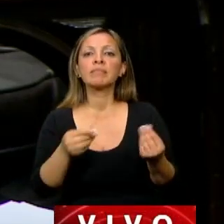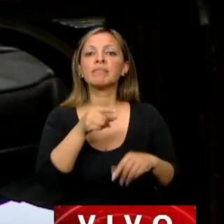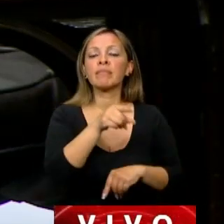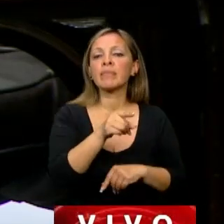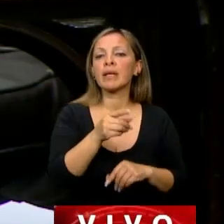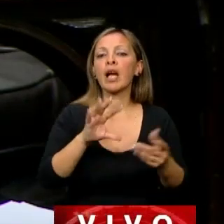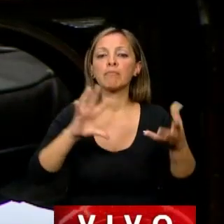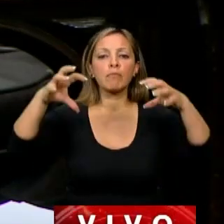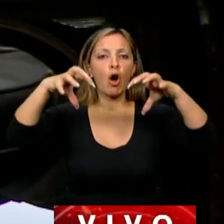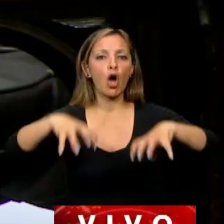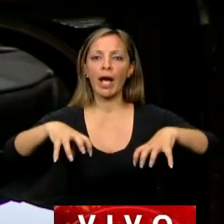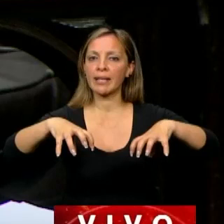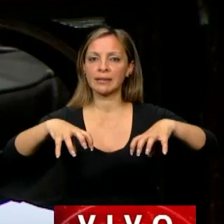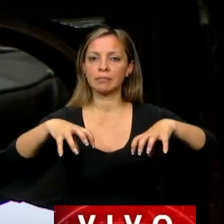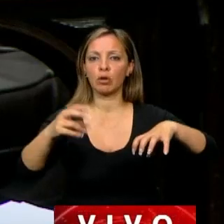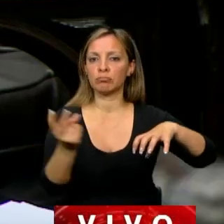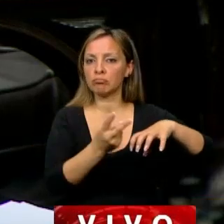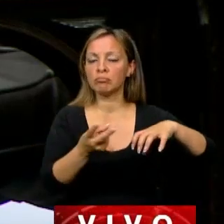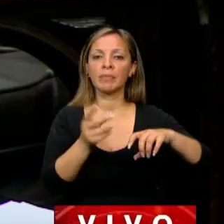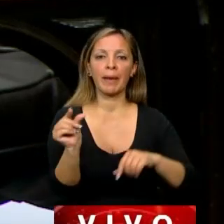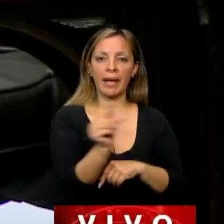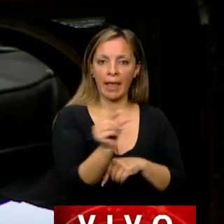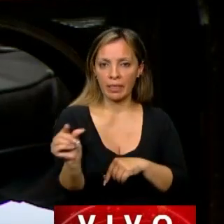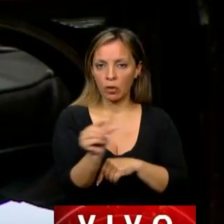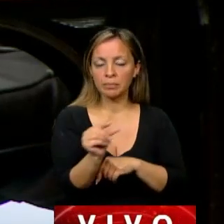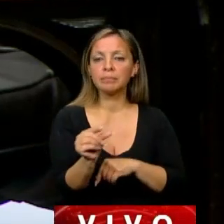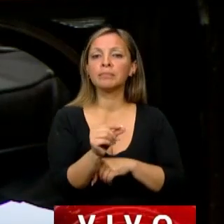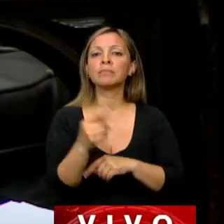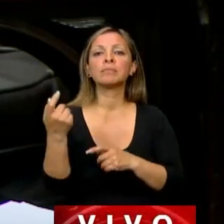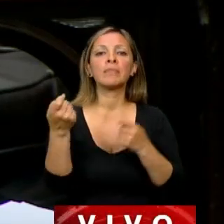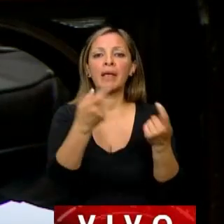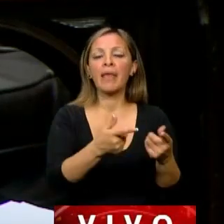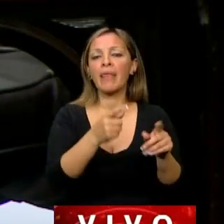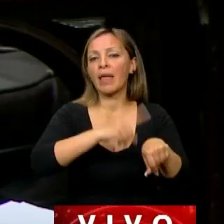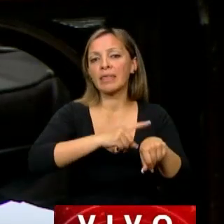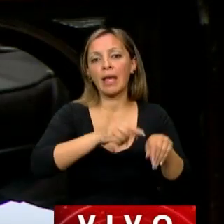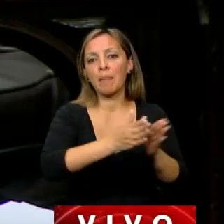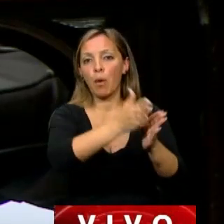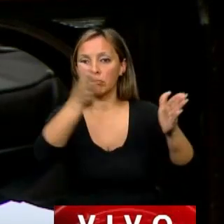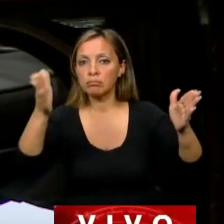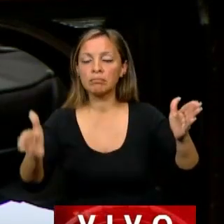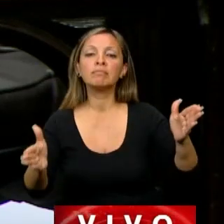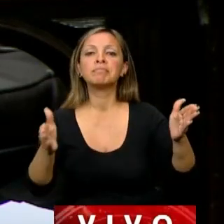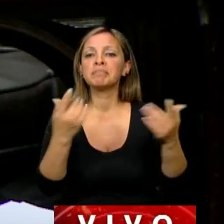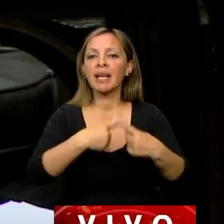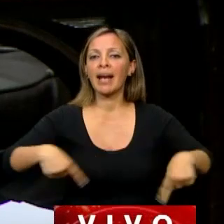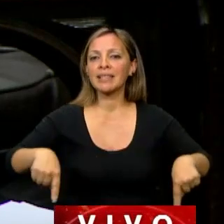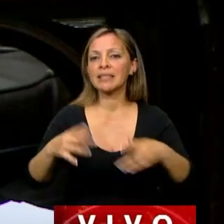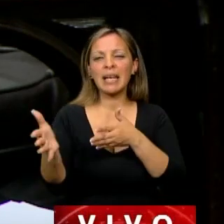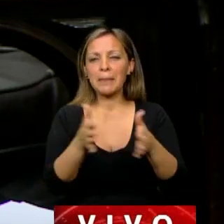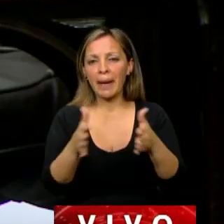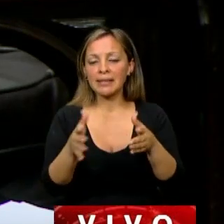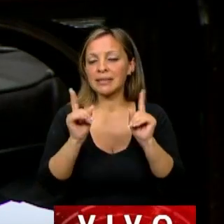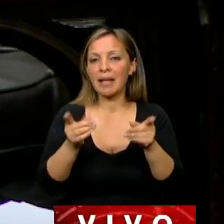organismos bilaterales o multilaterales de crédito que otorgan fondeo a largo plazo en características similares